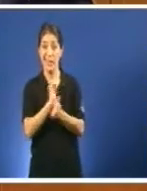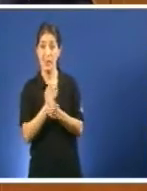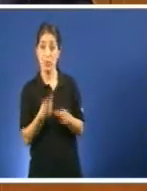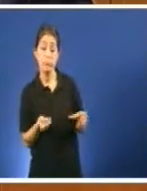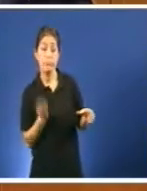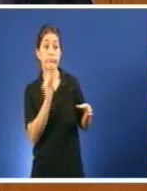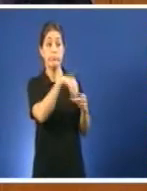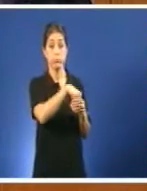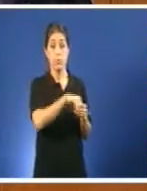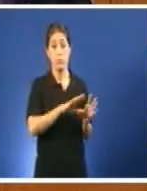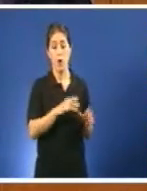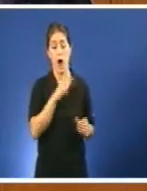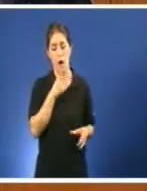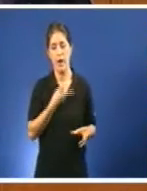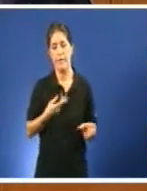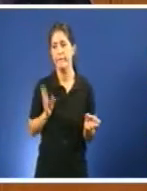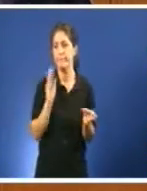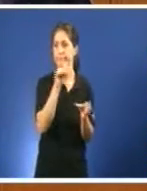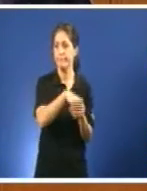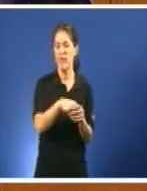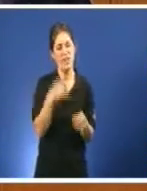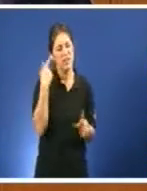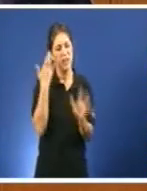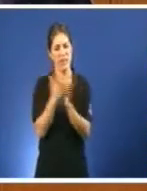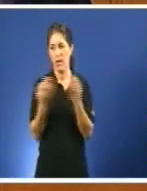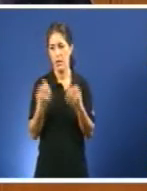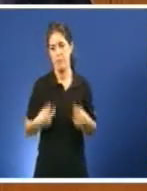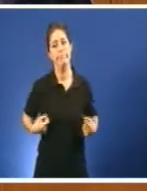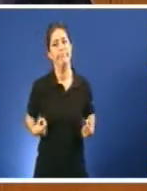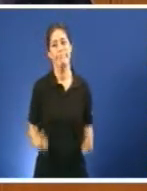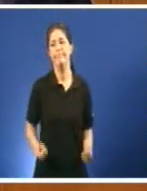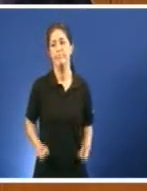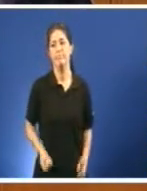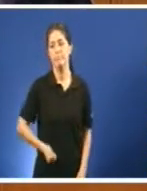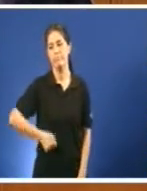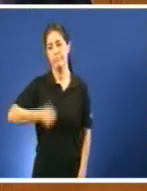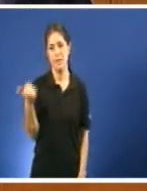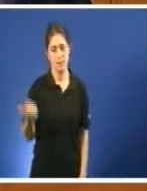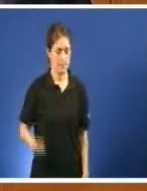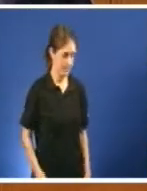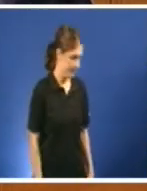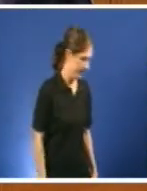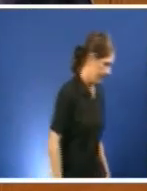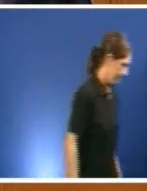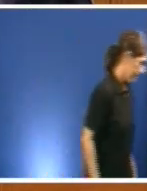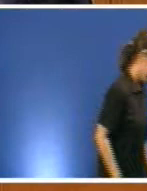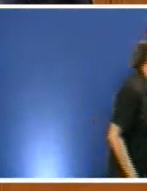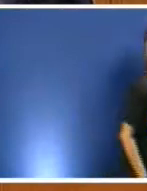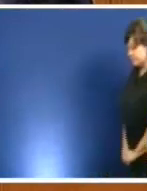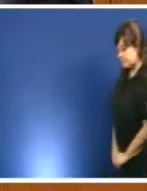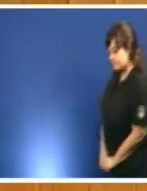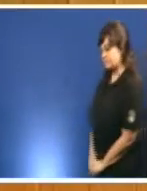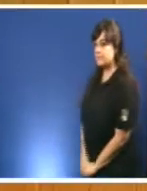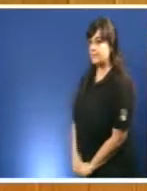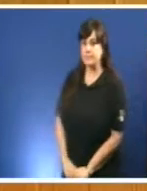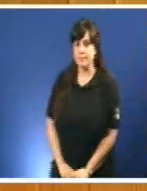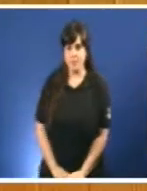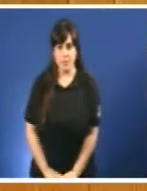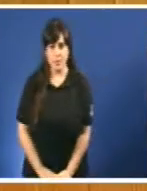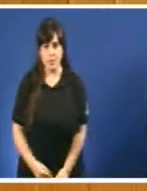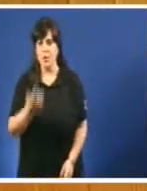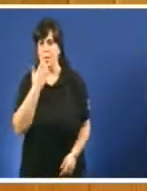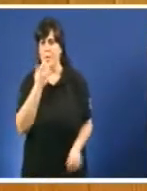orzamentos. Pero isto non significa máis gasto, señora conselleira. Nestes orzamentos non hai ningún deseño